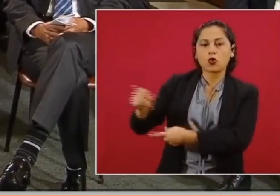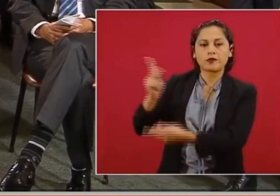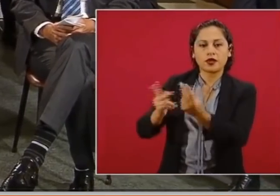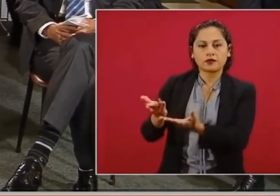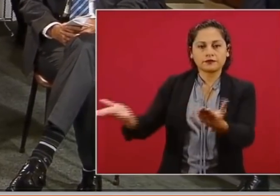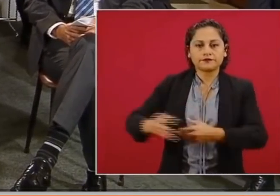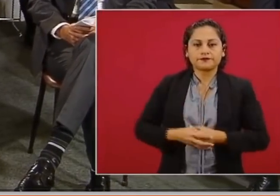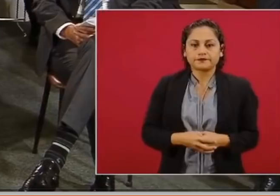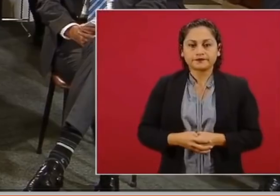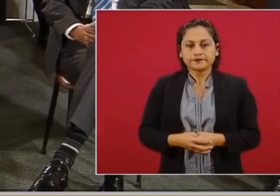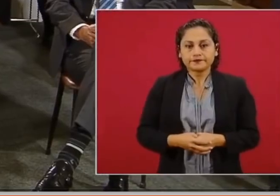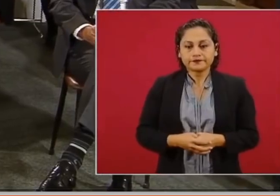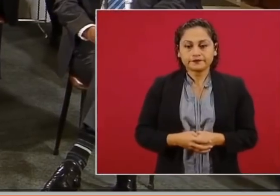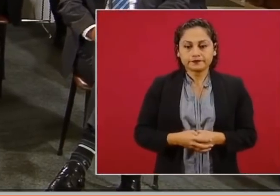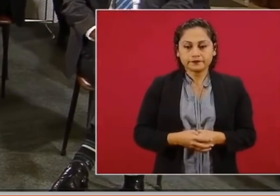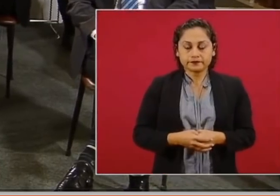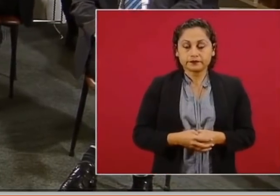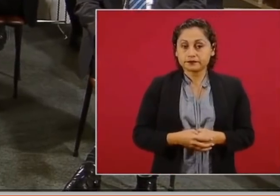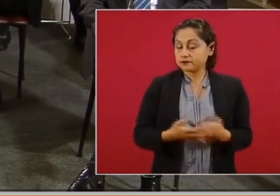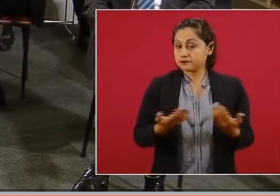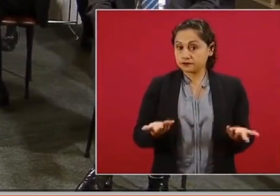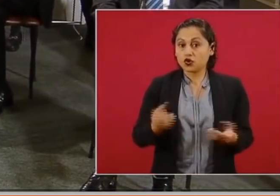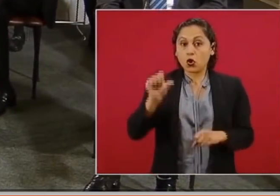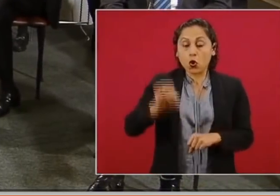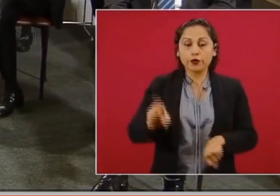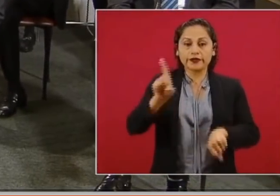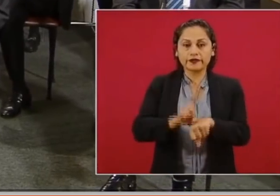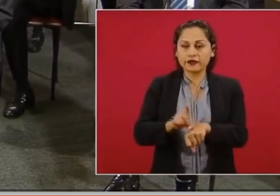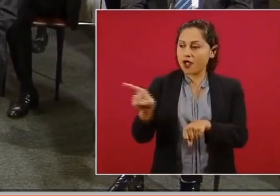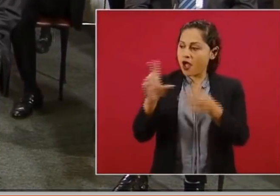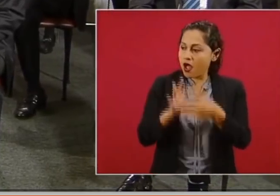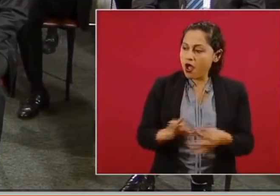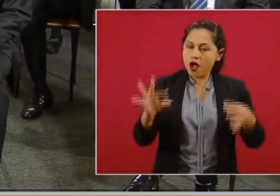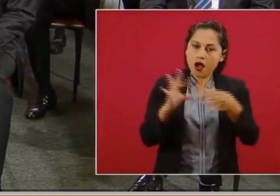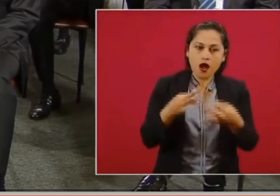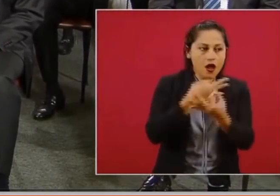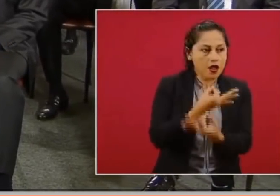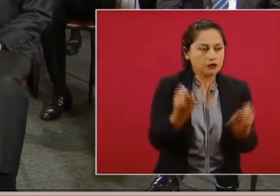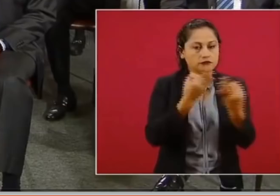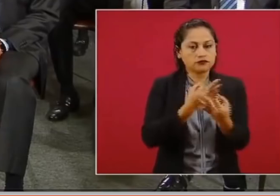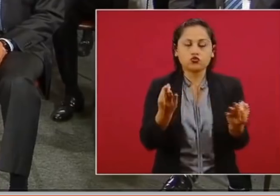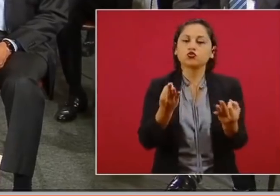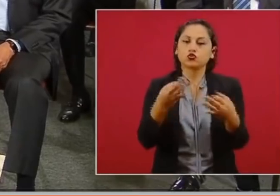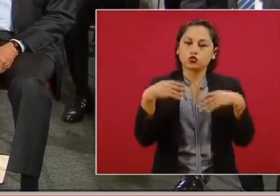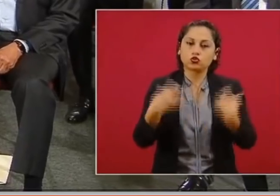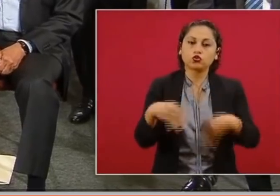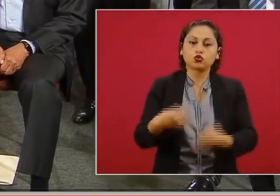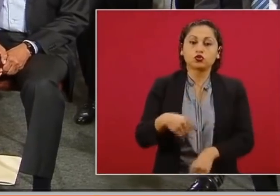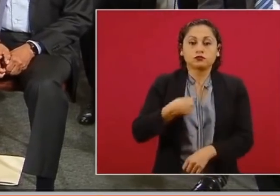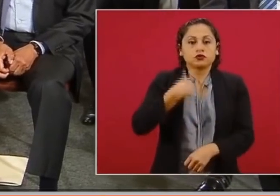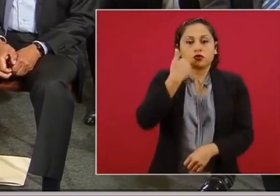Pues después de todos los mensajes tan importantes de hoy, me gustaría destacar algunos puntos que